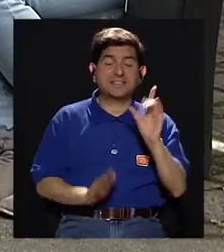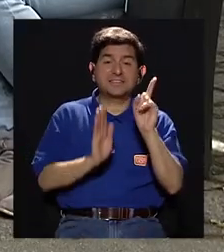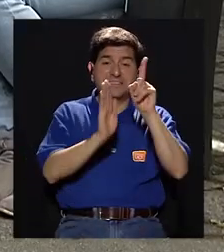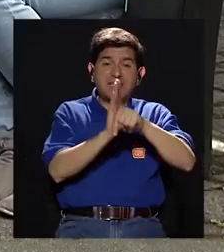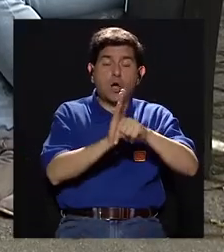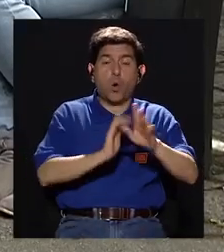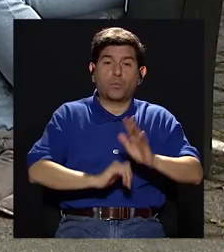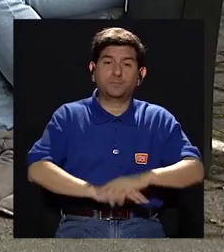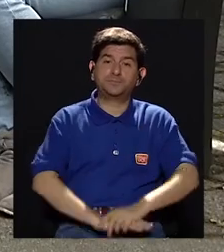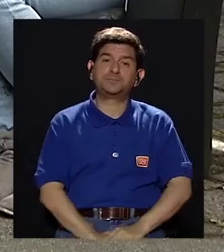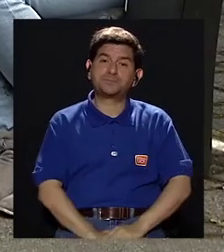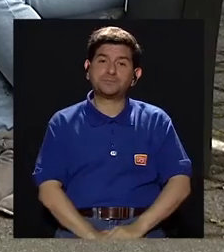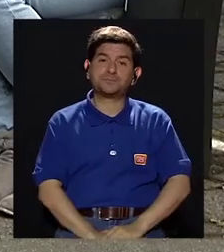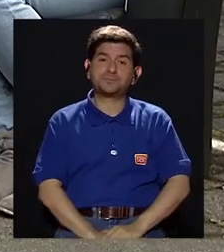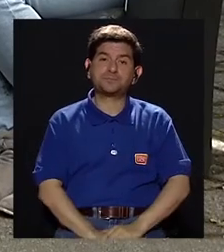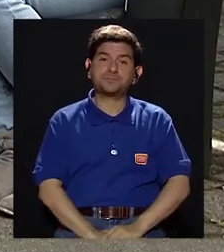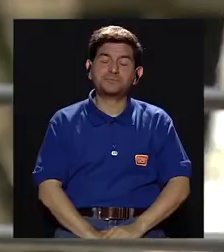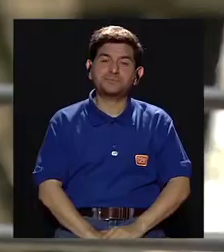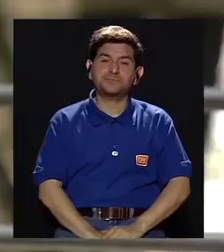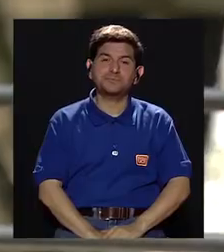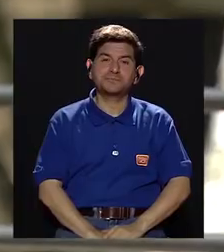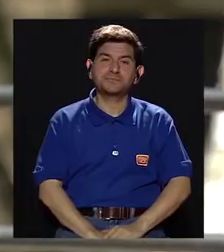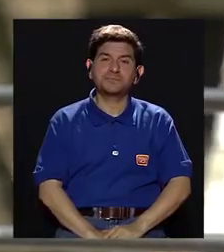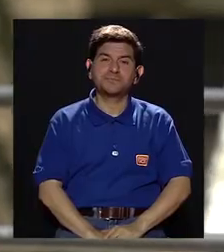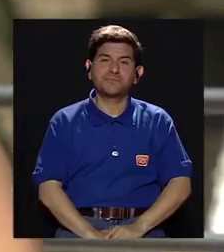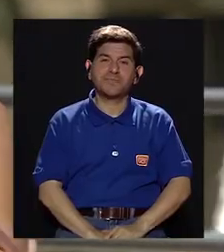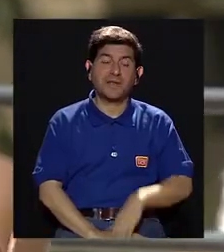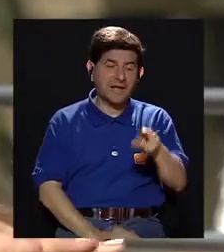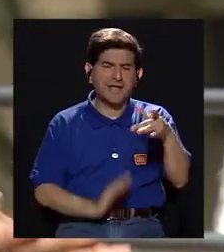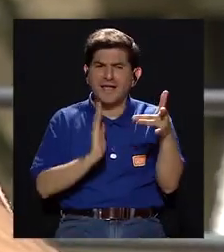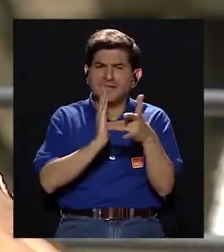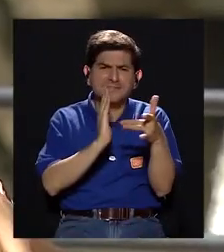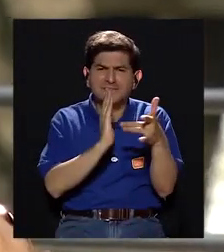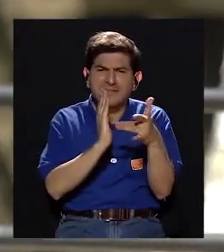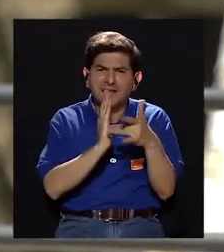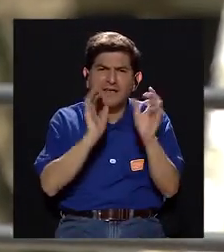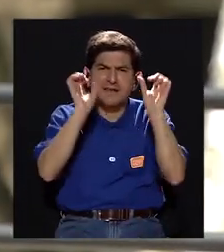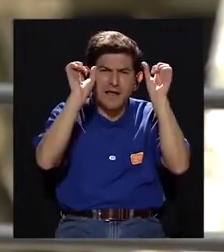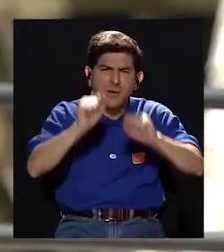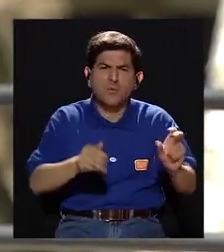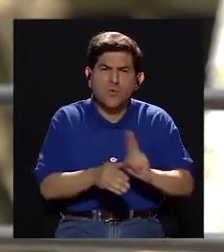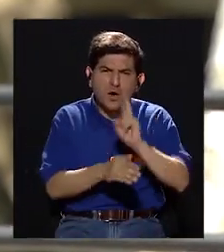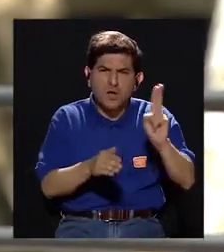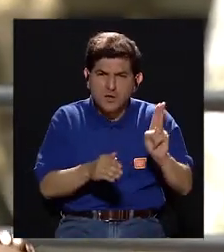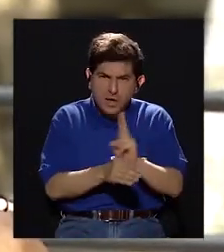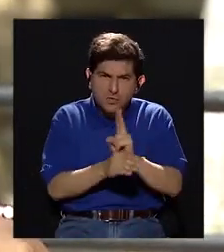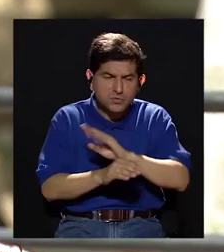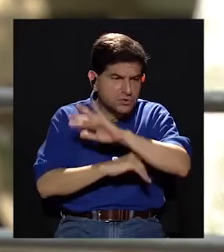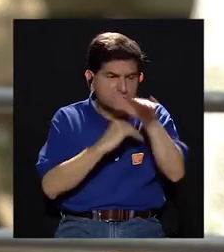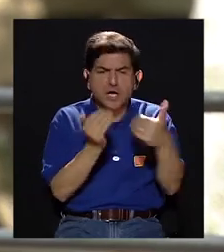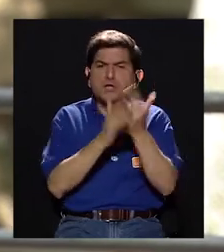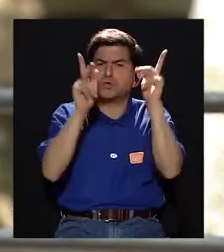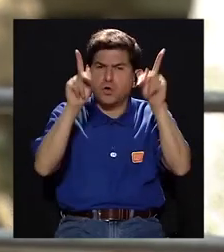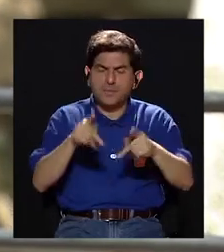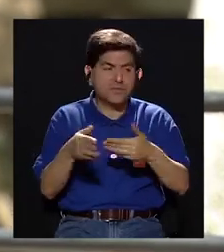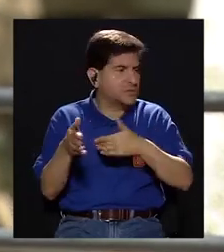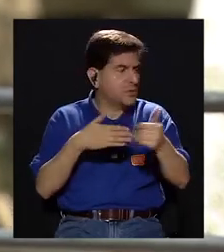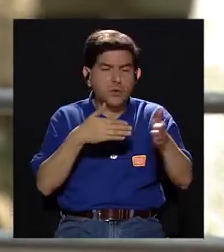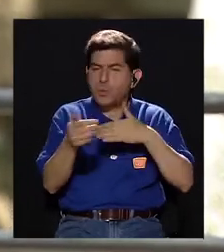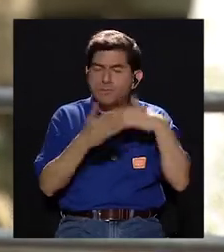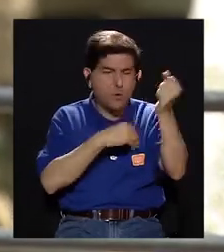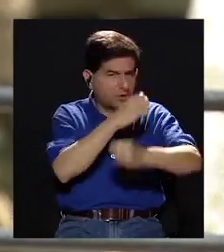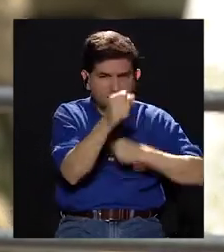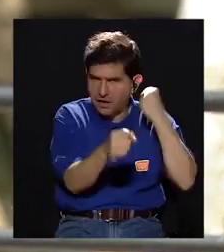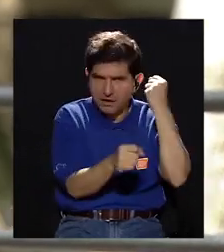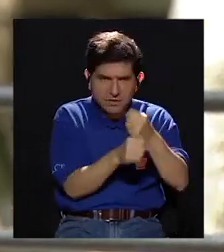en tan solo 5 minutos. Y bueno, ¿y esta técnica la puede utilizar cualquier